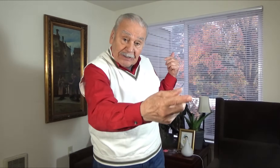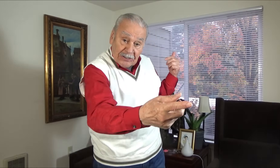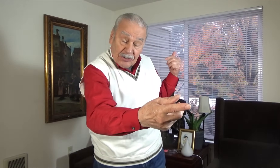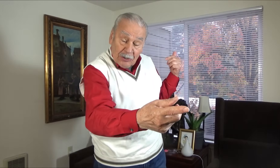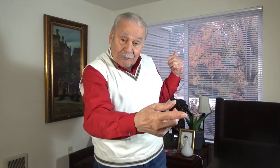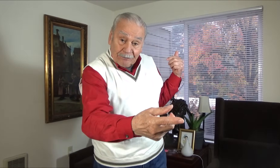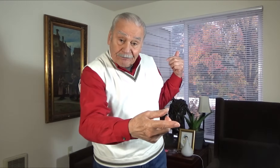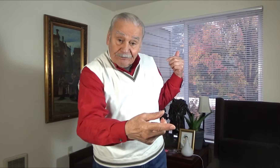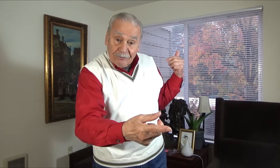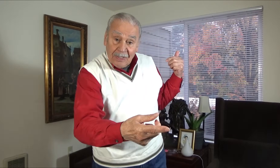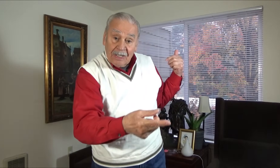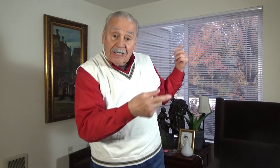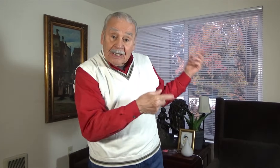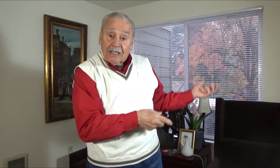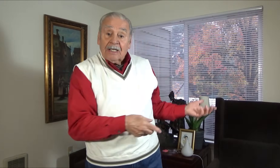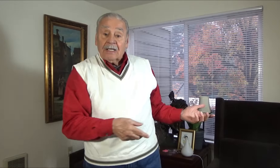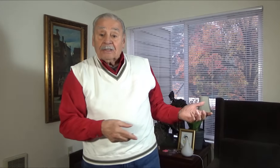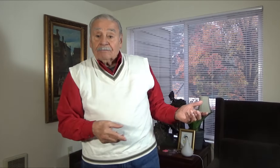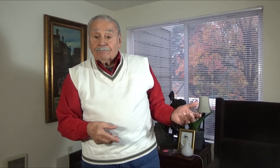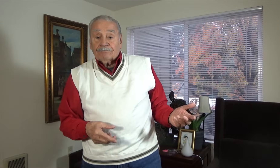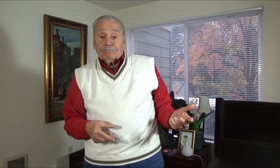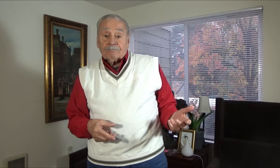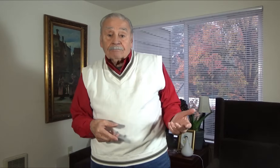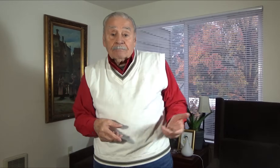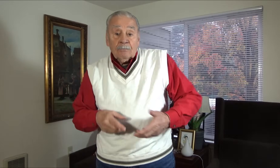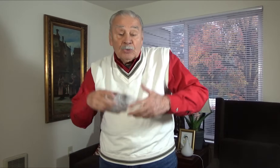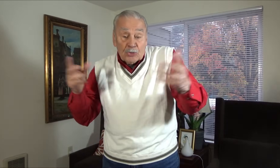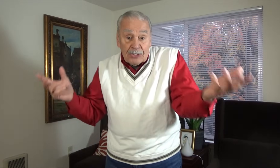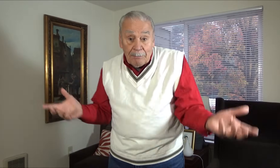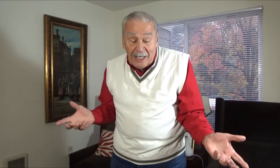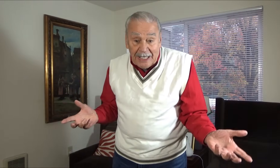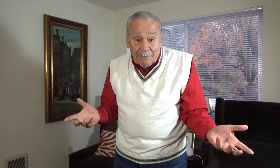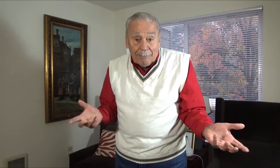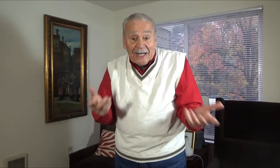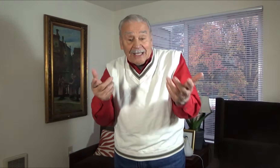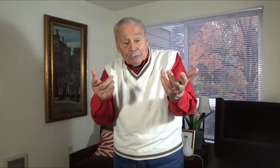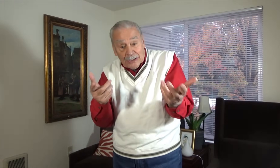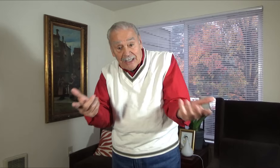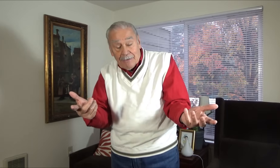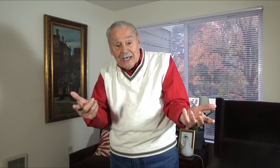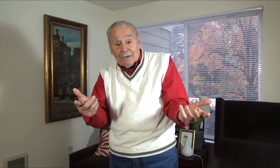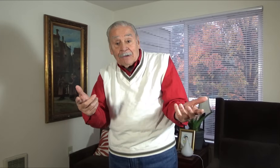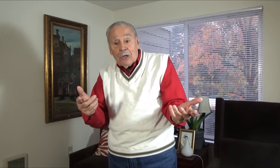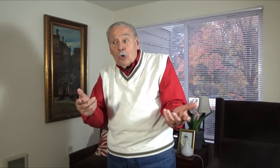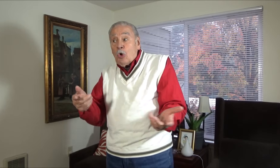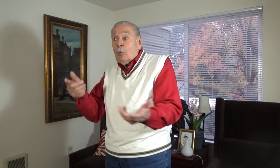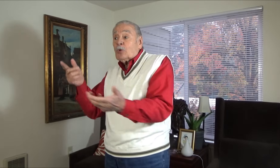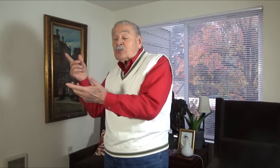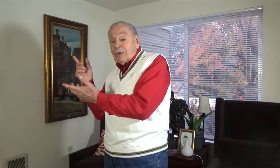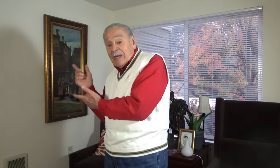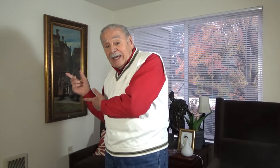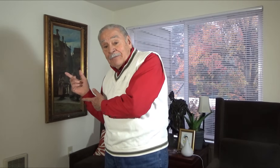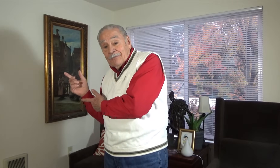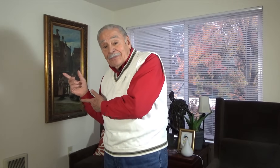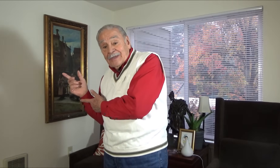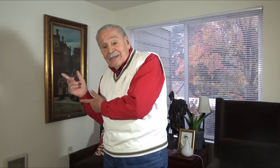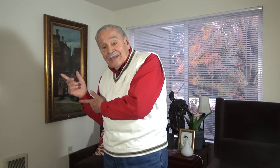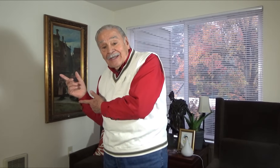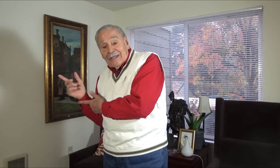es la repetición. Y nos explica para que ustedes vean cómo se